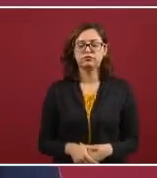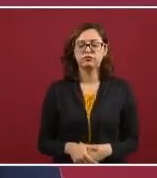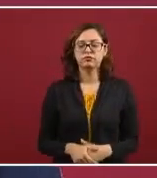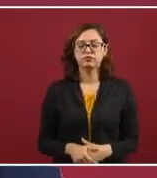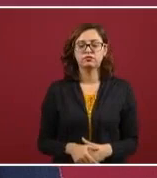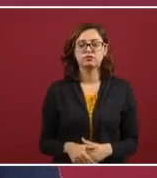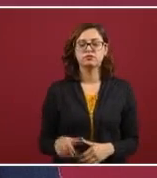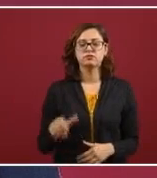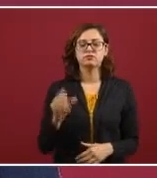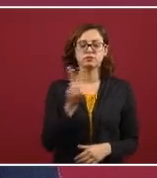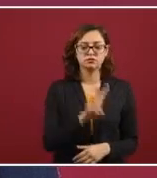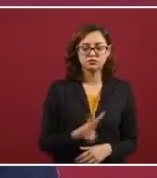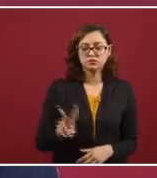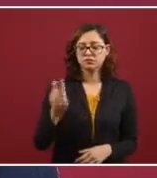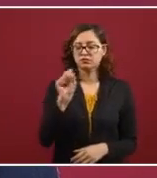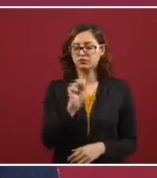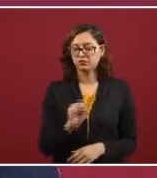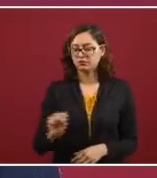el sábado, el domingo,